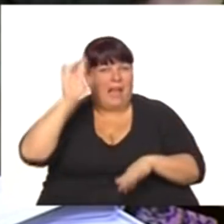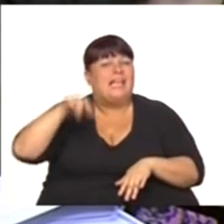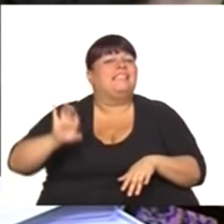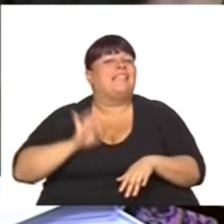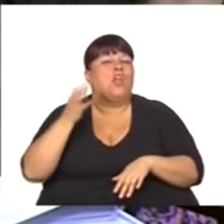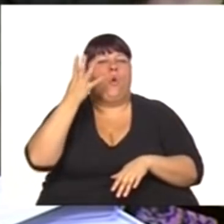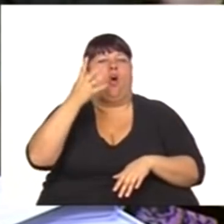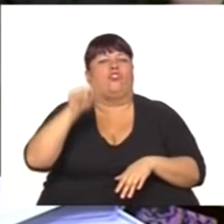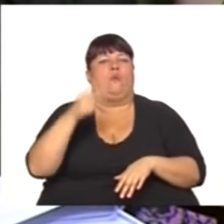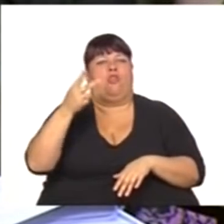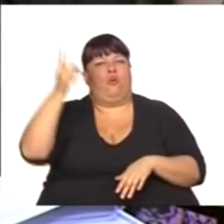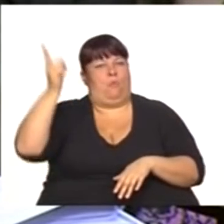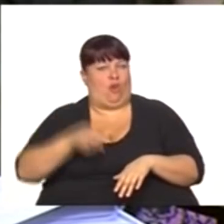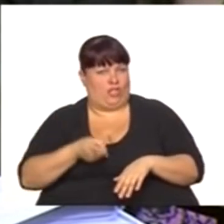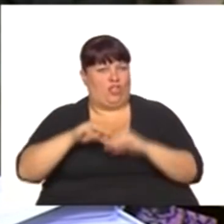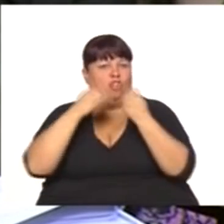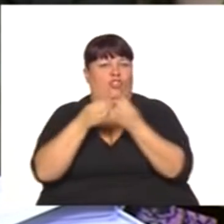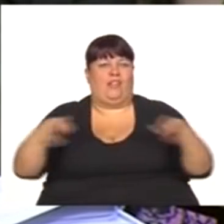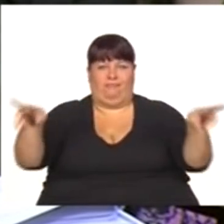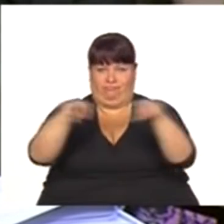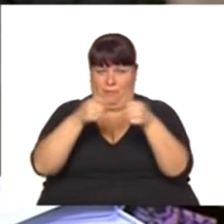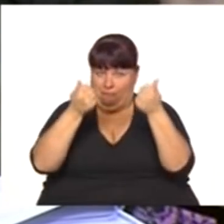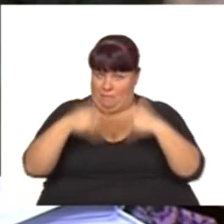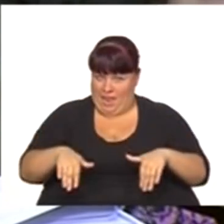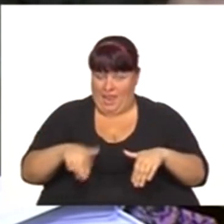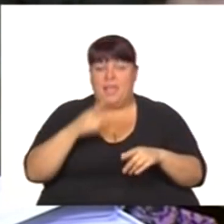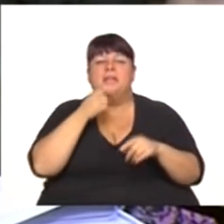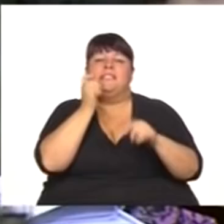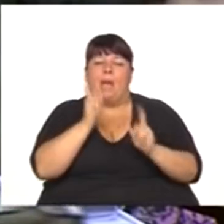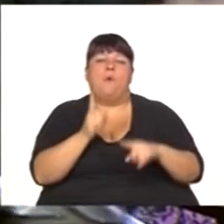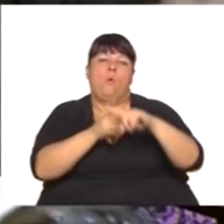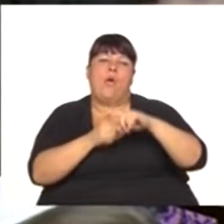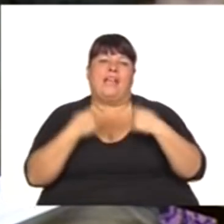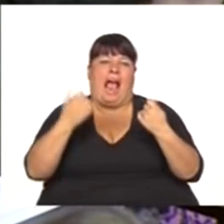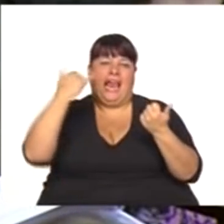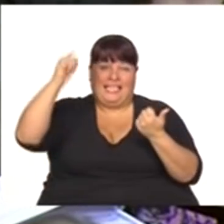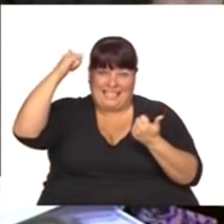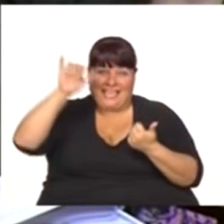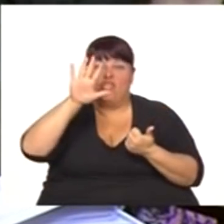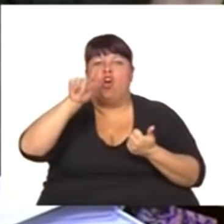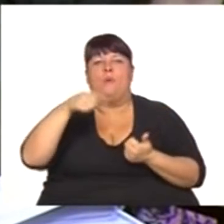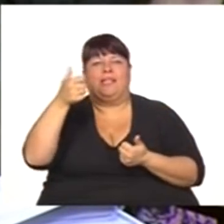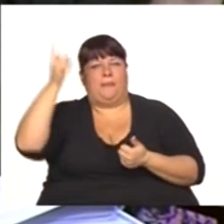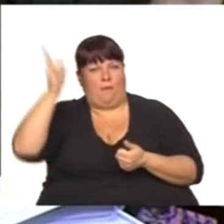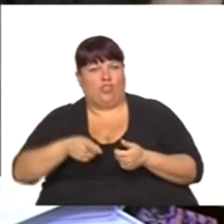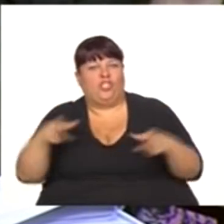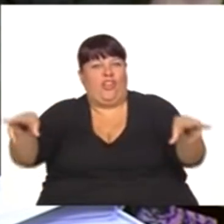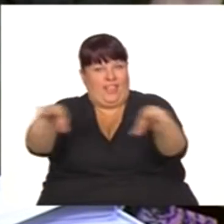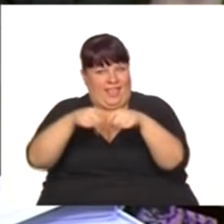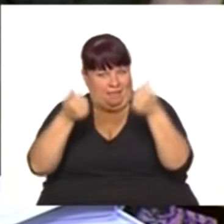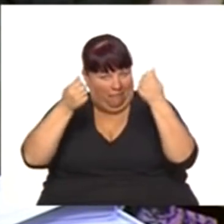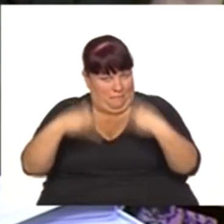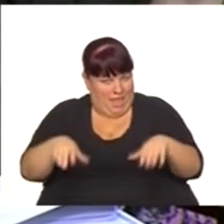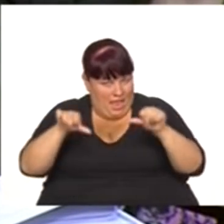año es 4,2 puntos del PBI de déficit. Si contamos el gasto en intereses son 5,6 puntos del PBI de